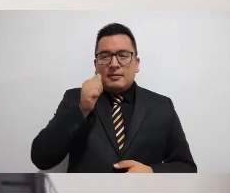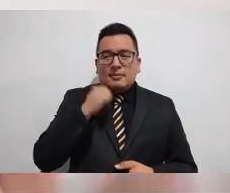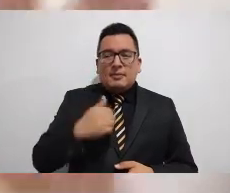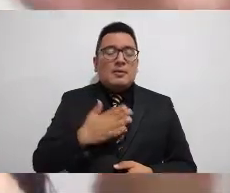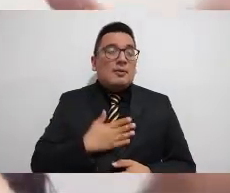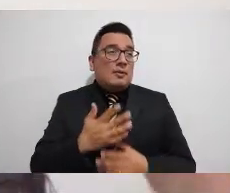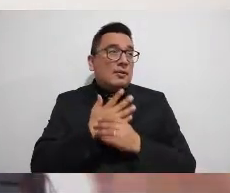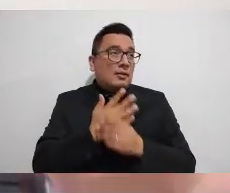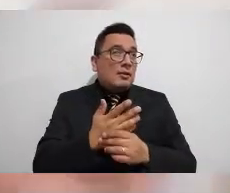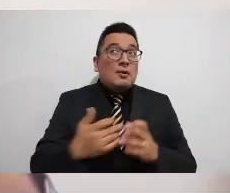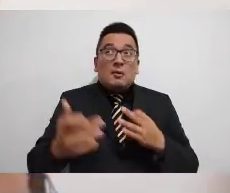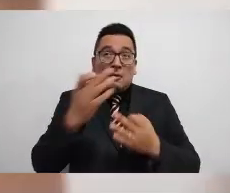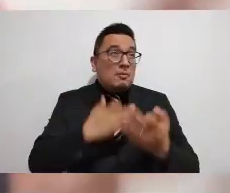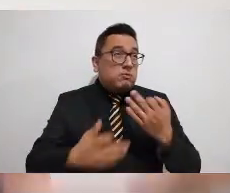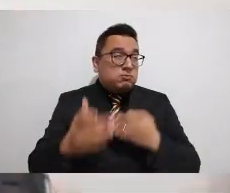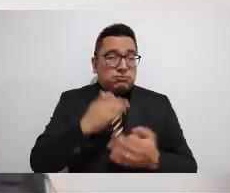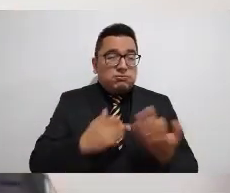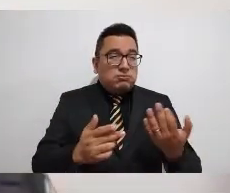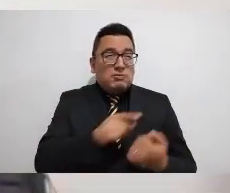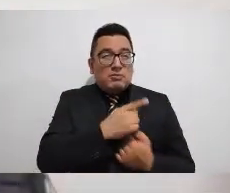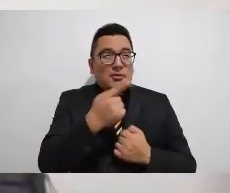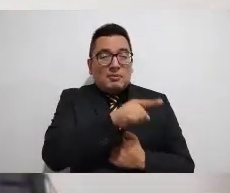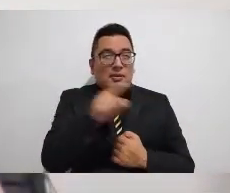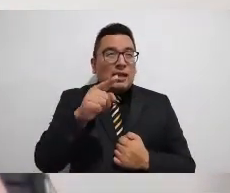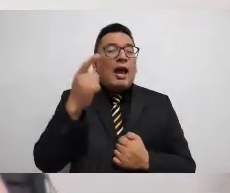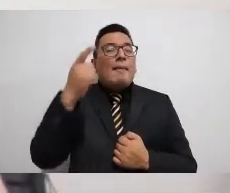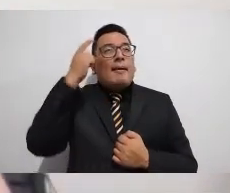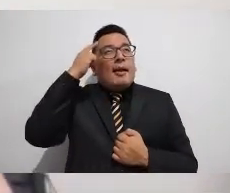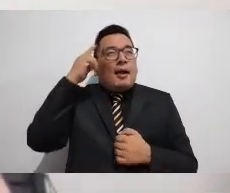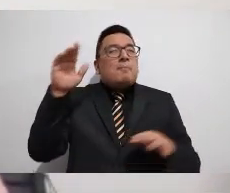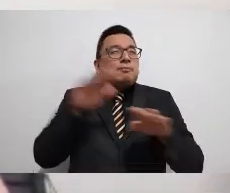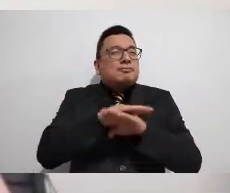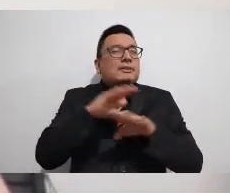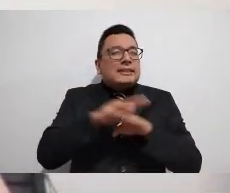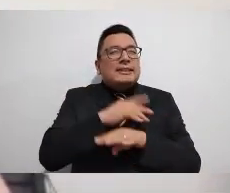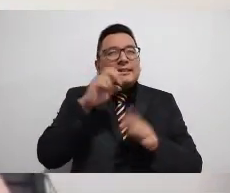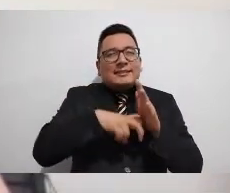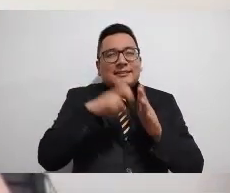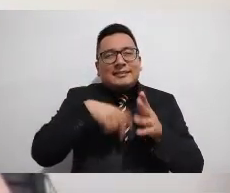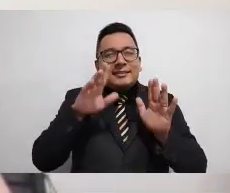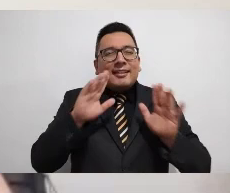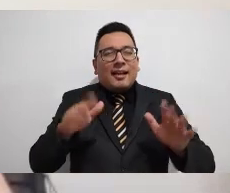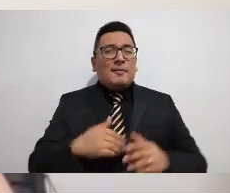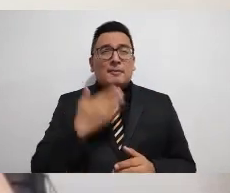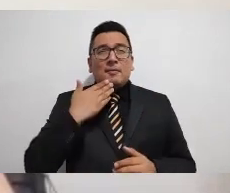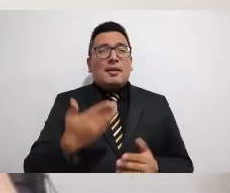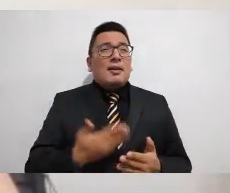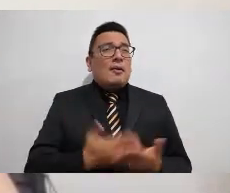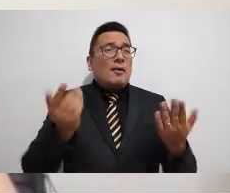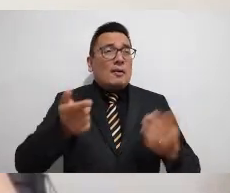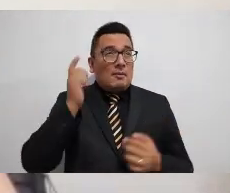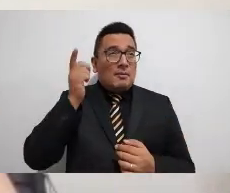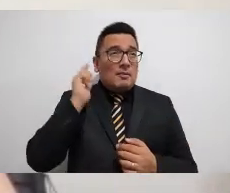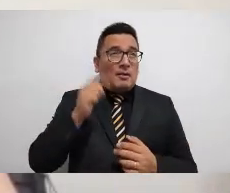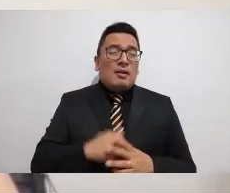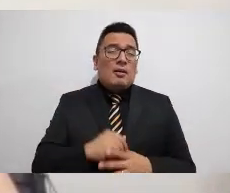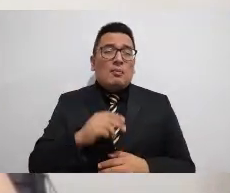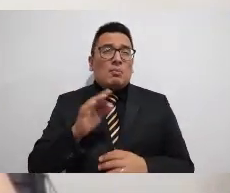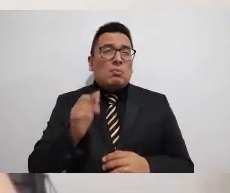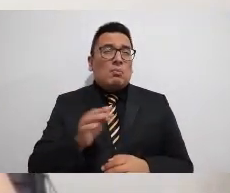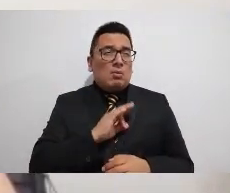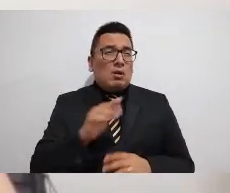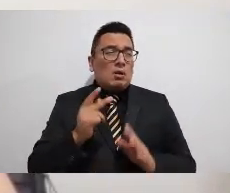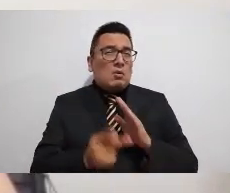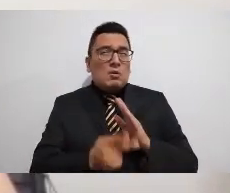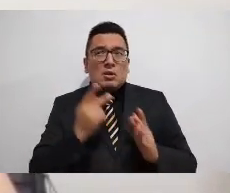público converso porque ya están como sensibilizados con el tema, ¿no? Y que yo les invito a que hablemos de estos temas en donde estemos